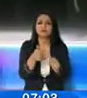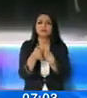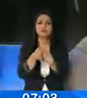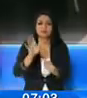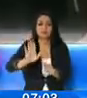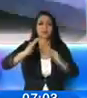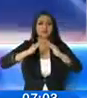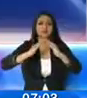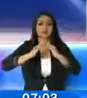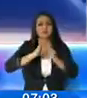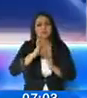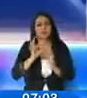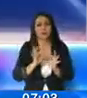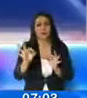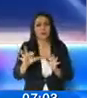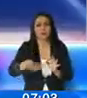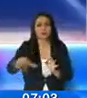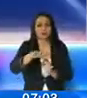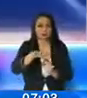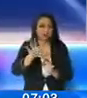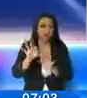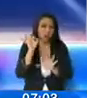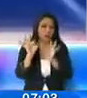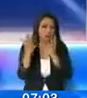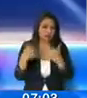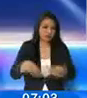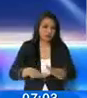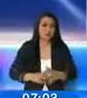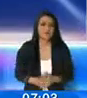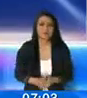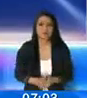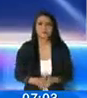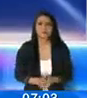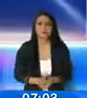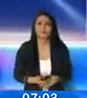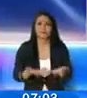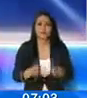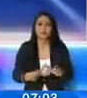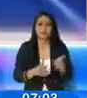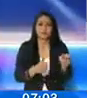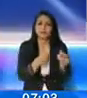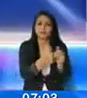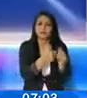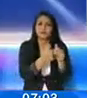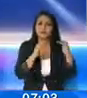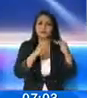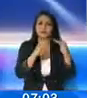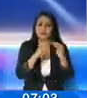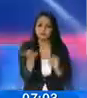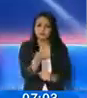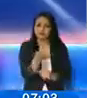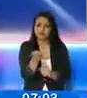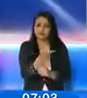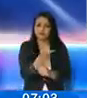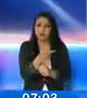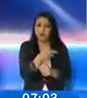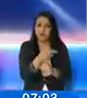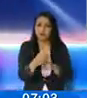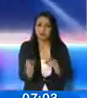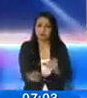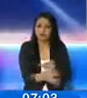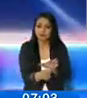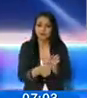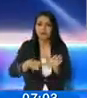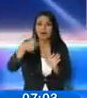donde se les encontró a los ciudadanos y también en un domicilio junto donde fueron escondidas las